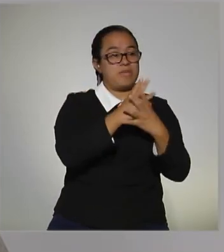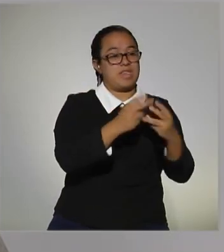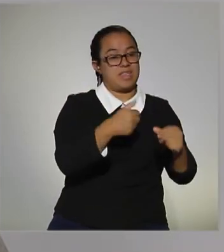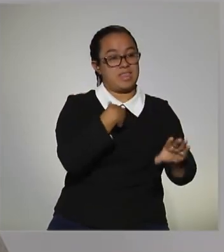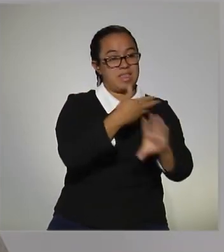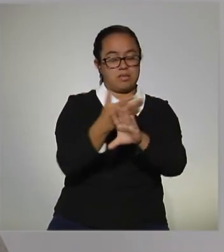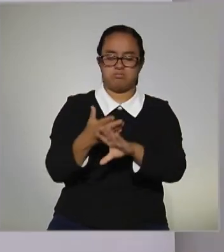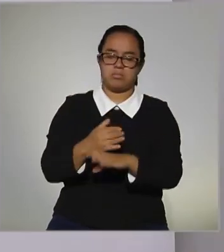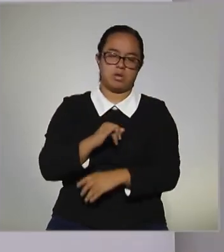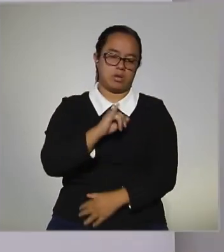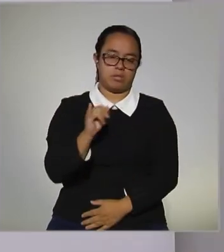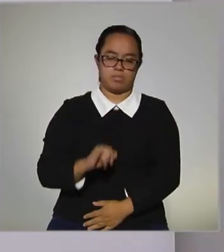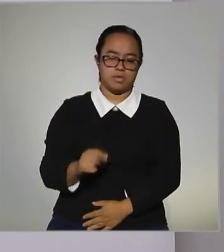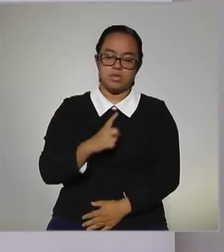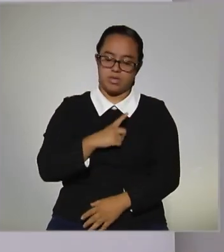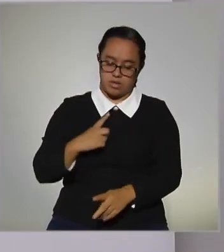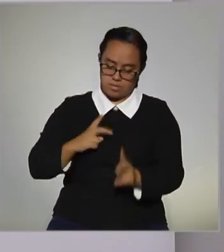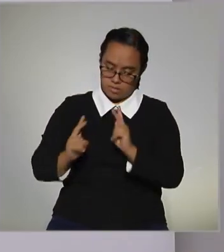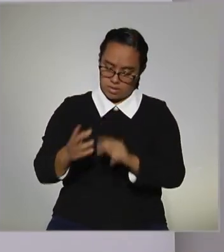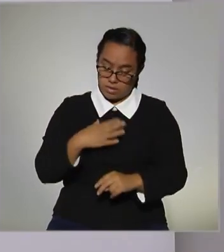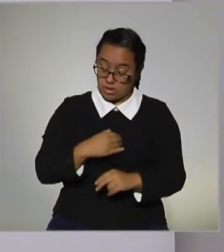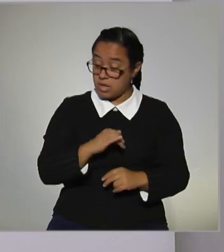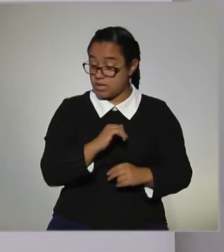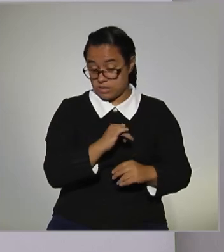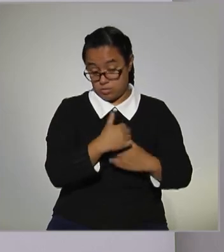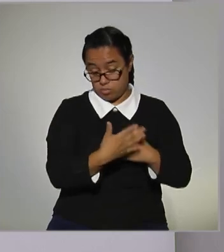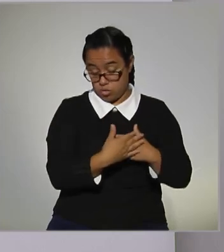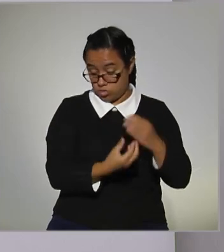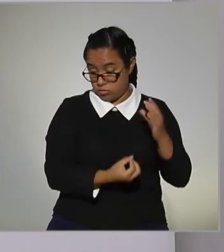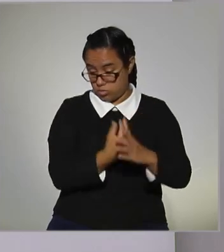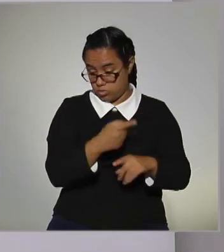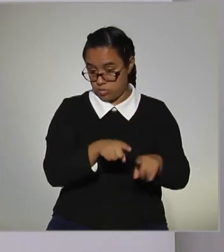tanto a ver, hijo, sí viene un hermanito nuevo tuyo.